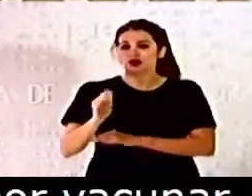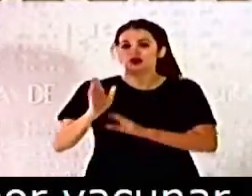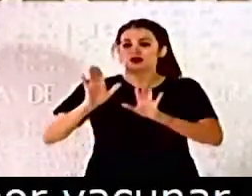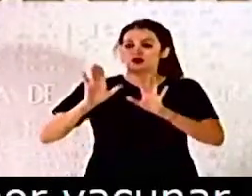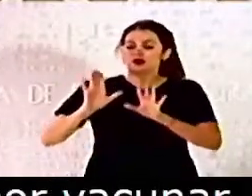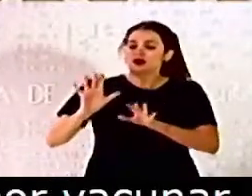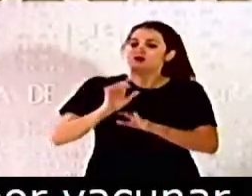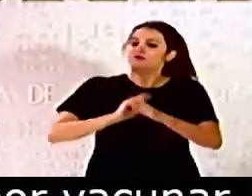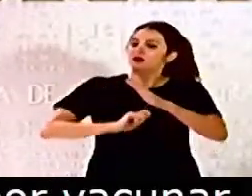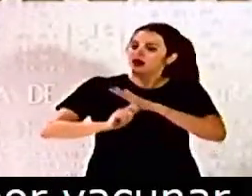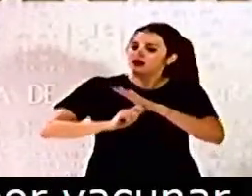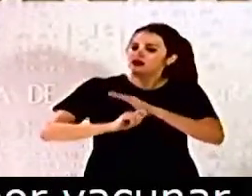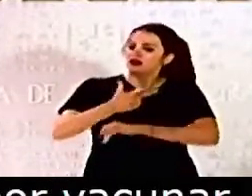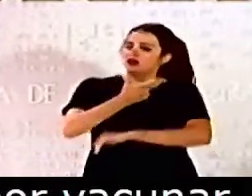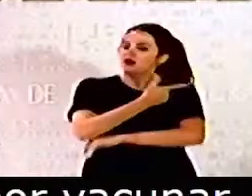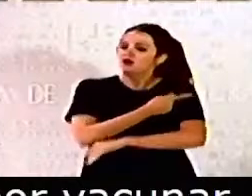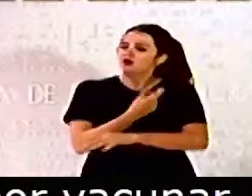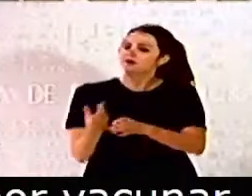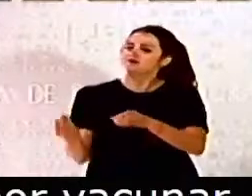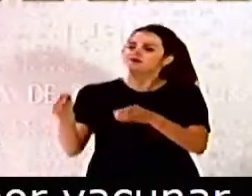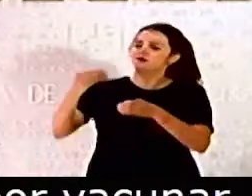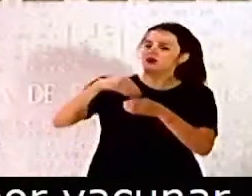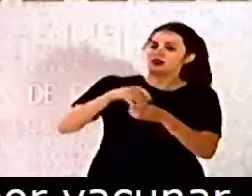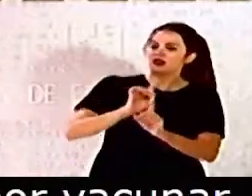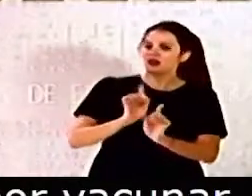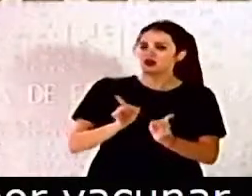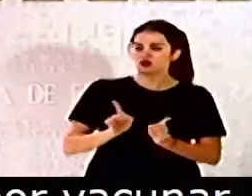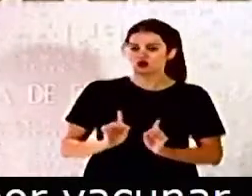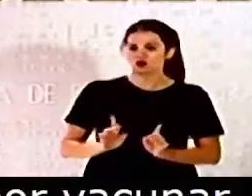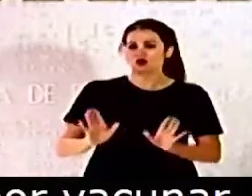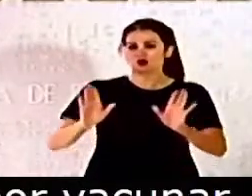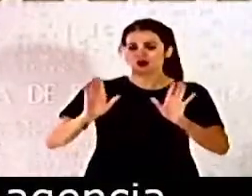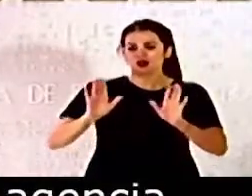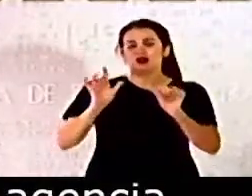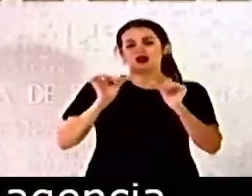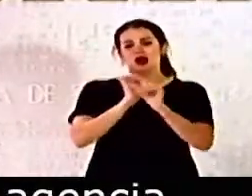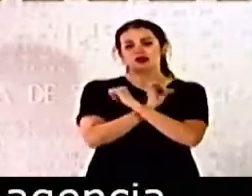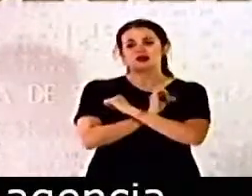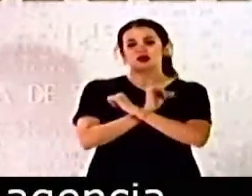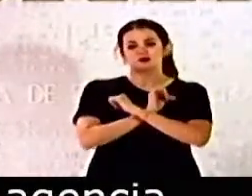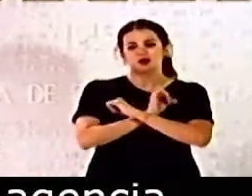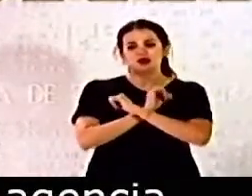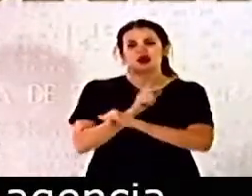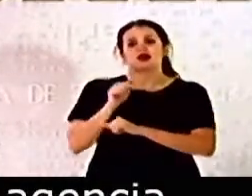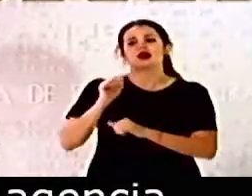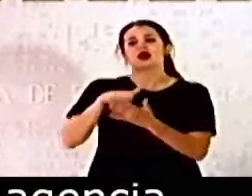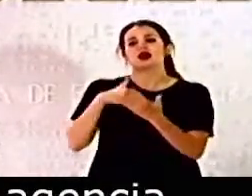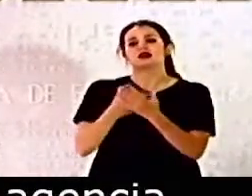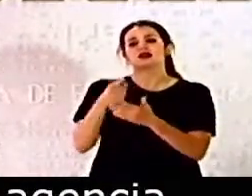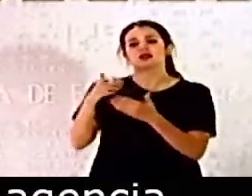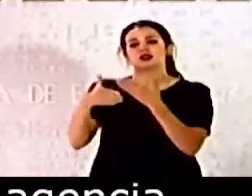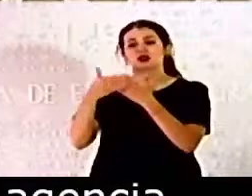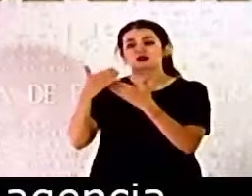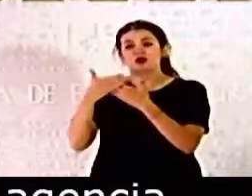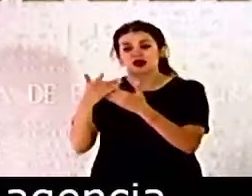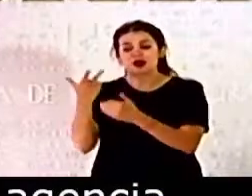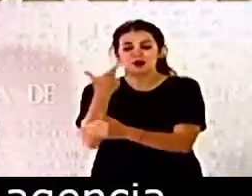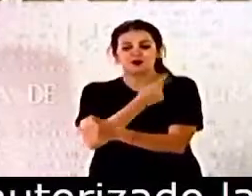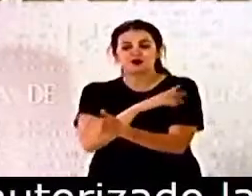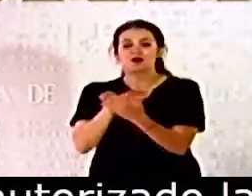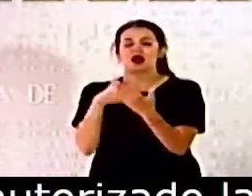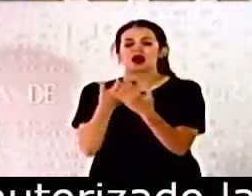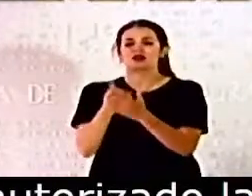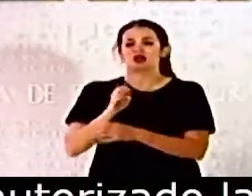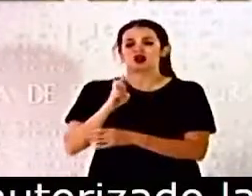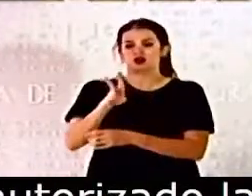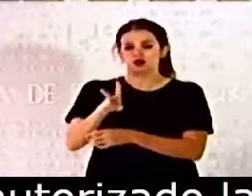estrategia de vacunación. Por lo tanto, tenemos que esperar a la ponencia de vacunas a que diga que Moderna también se puede poner hasta los 12 años, como le pasa